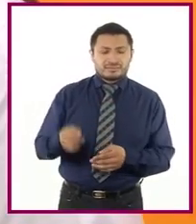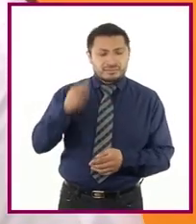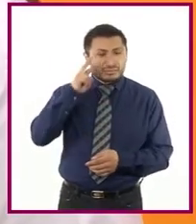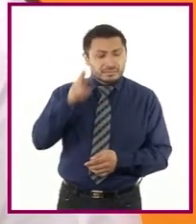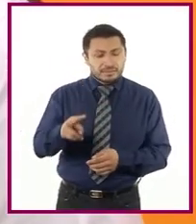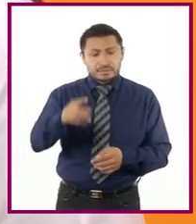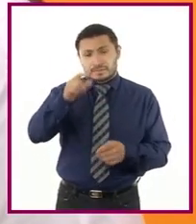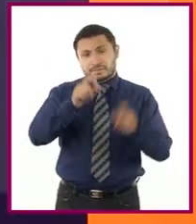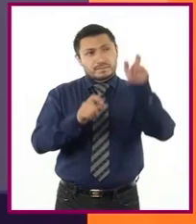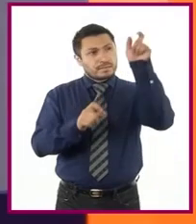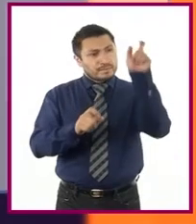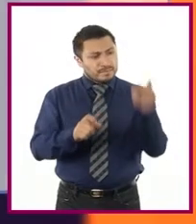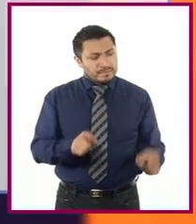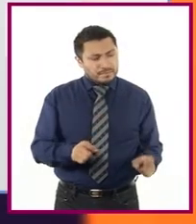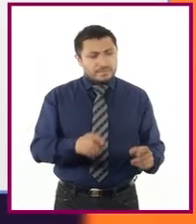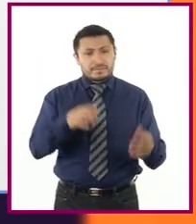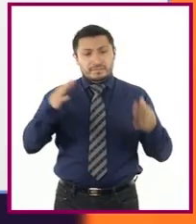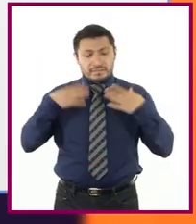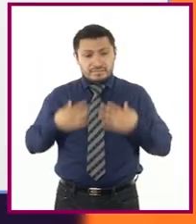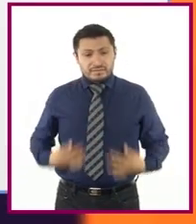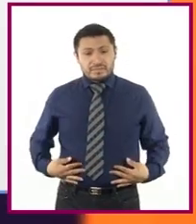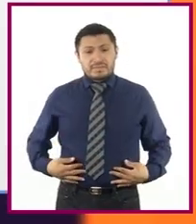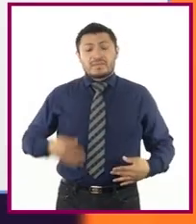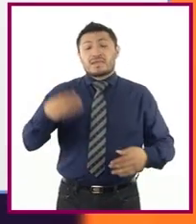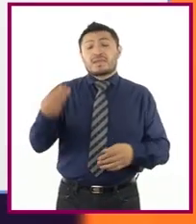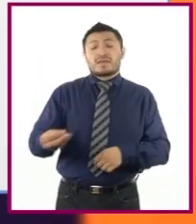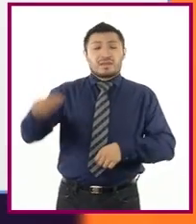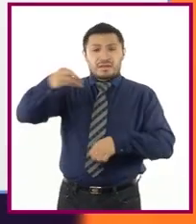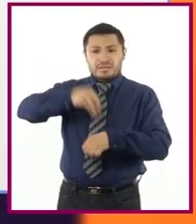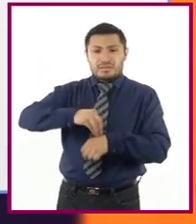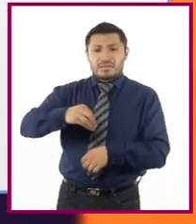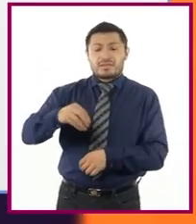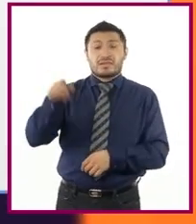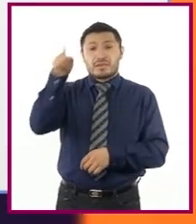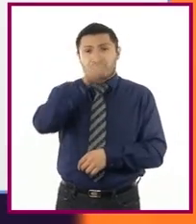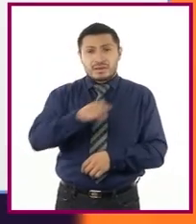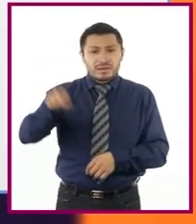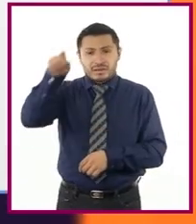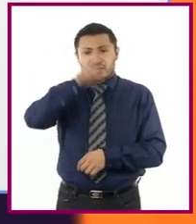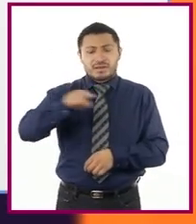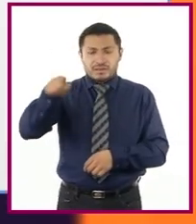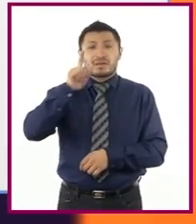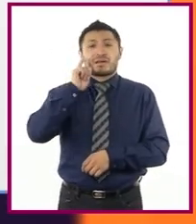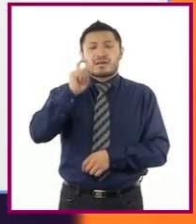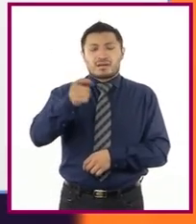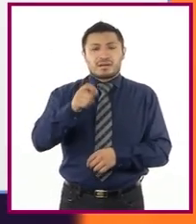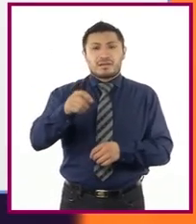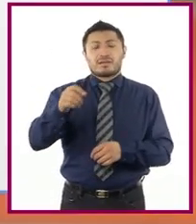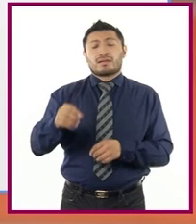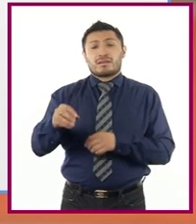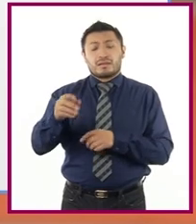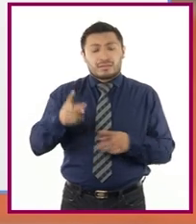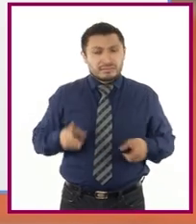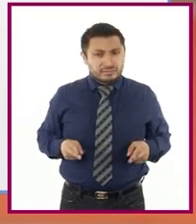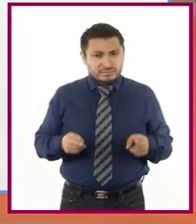está debajo de frente y colocamos el símbolo círculo, que representa operación.